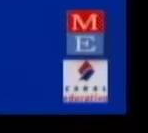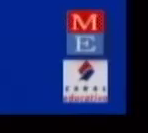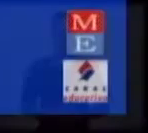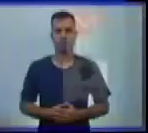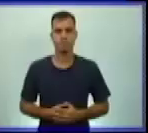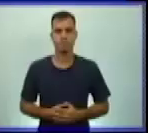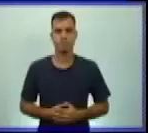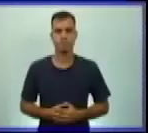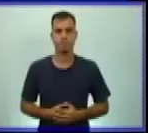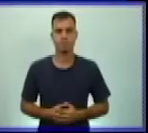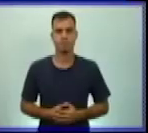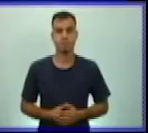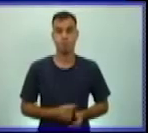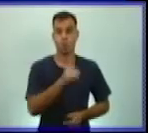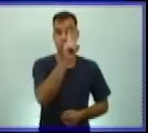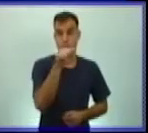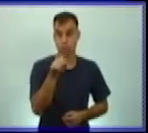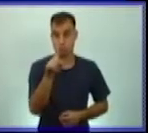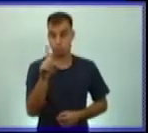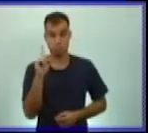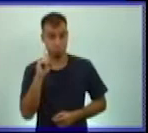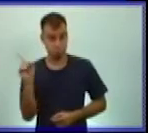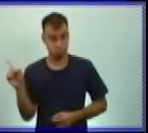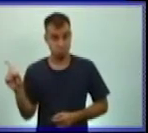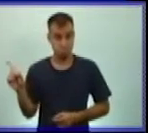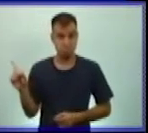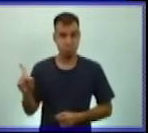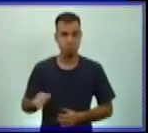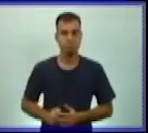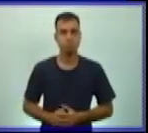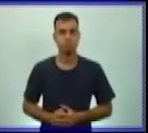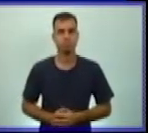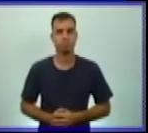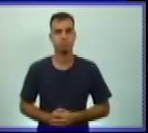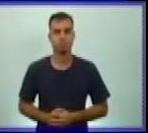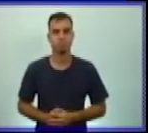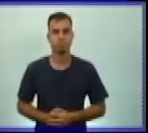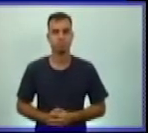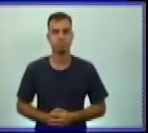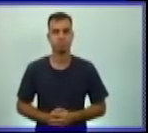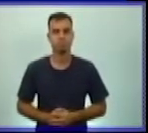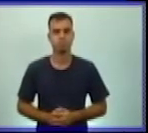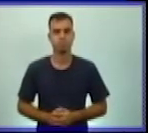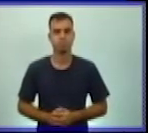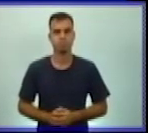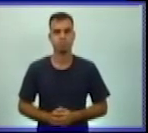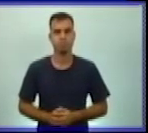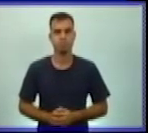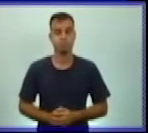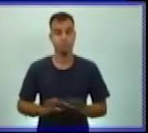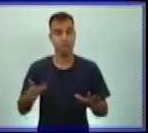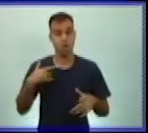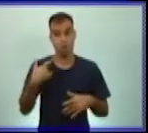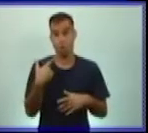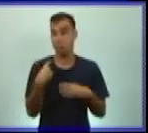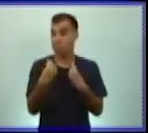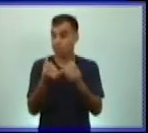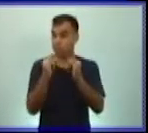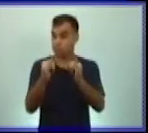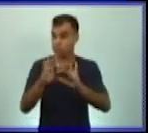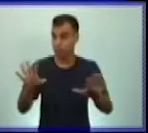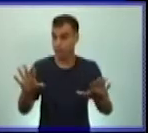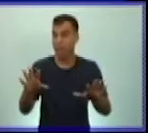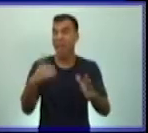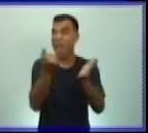Como inciso 1.1, ustedes van a clasificar las reacciones de acuerdo a la energía involucrada. Fíjense que ya le di la información de lo que pasaba con